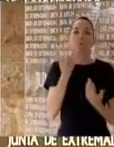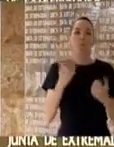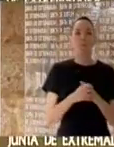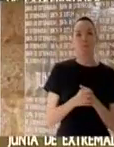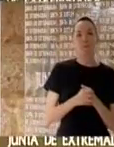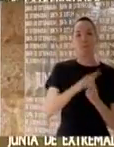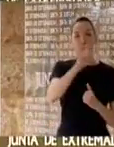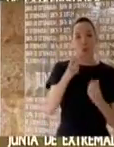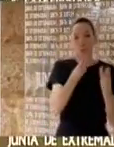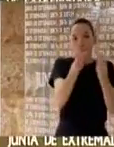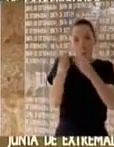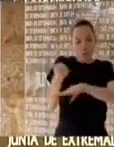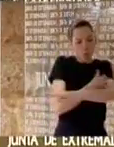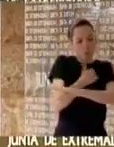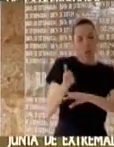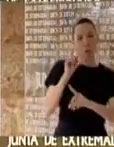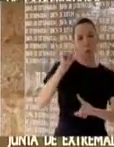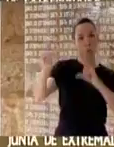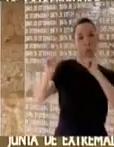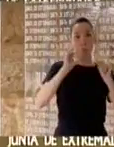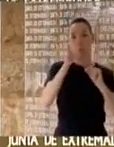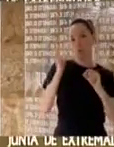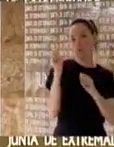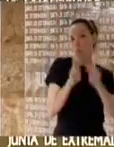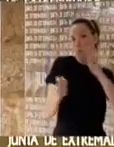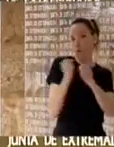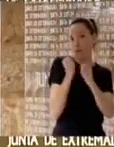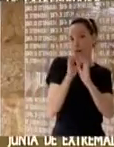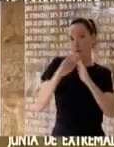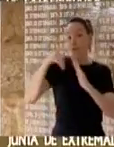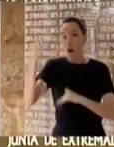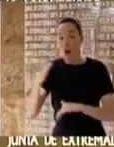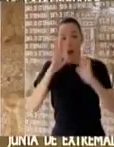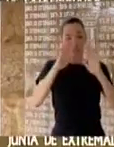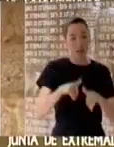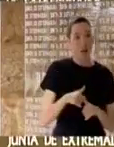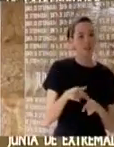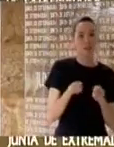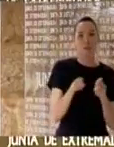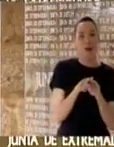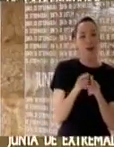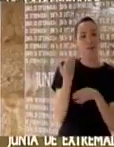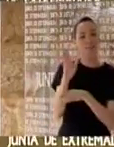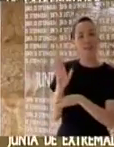fuga de muchísima gente, producto de la falta de oportunidades, se están quedando sin voz y voto en el Congreso de los